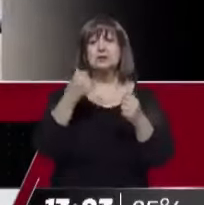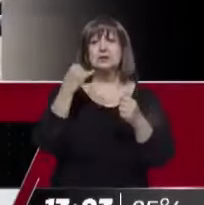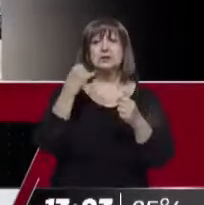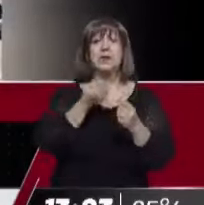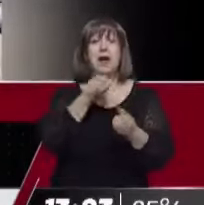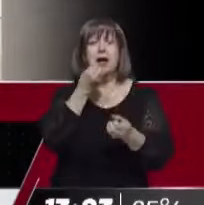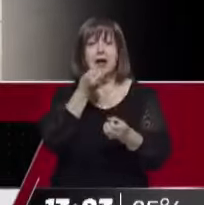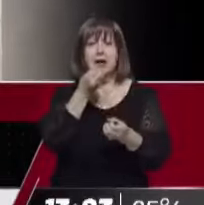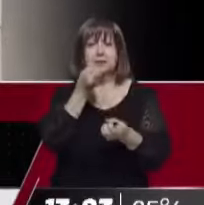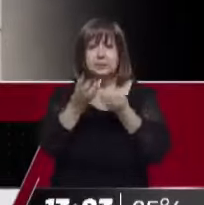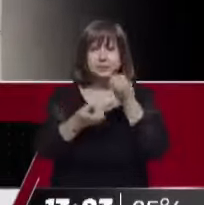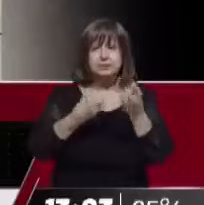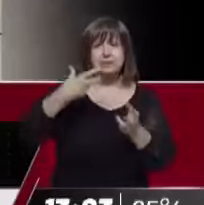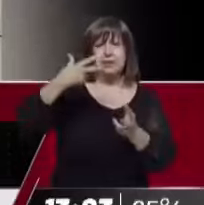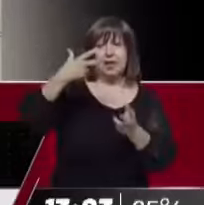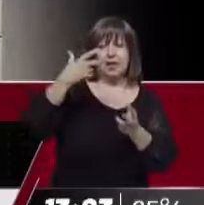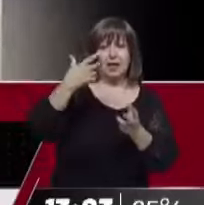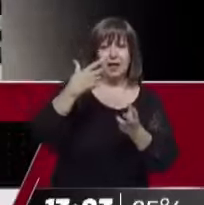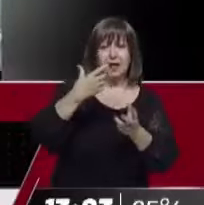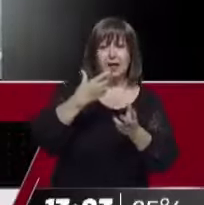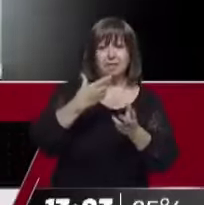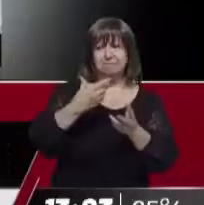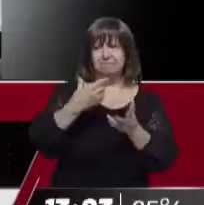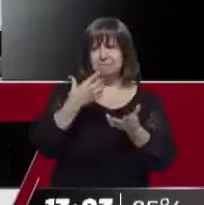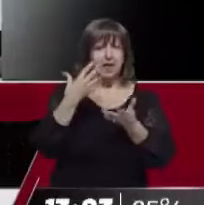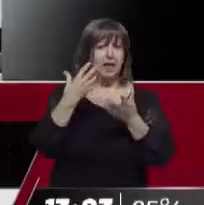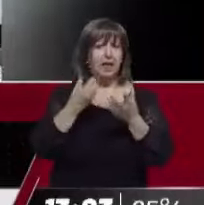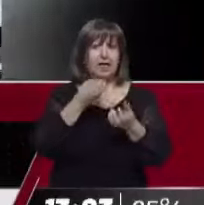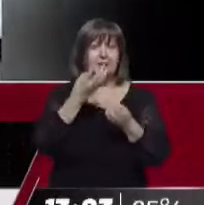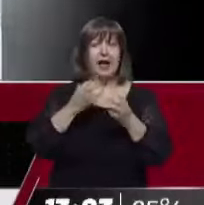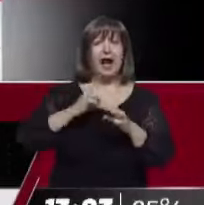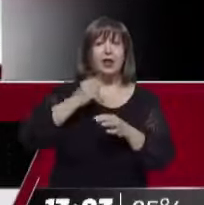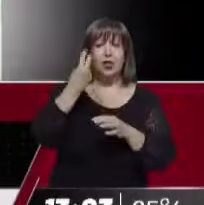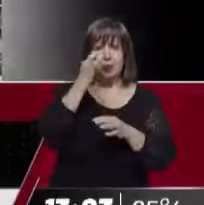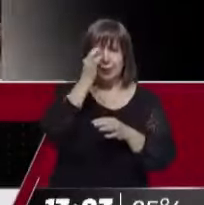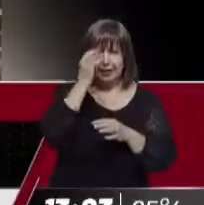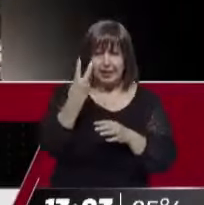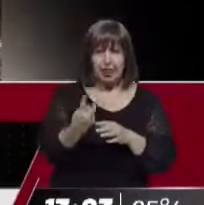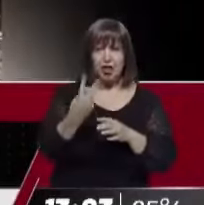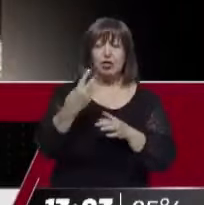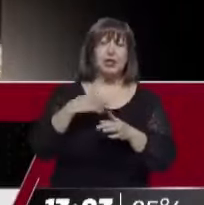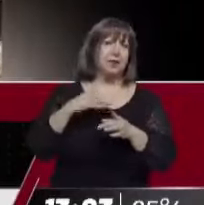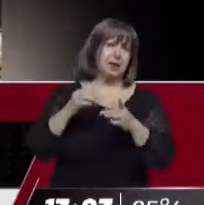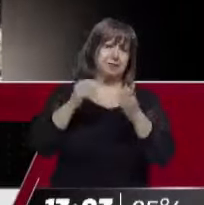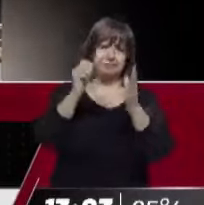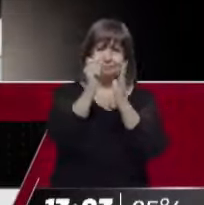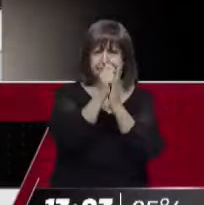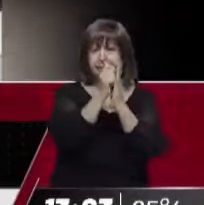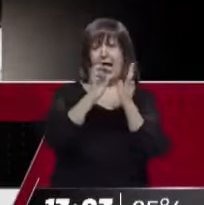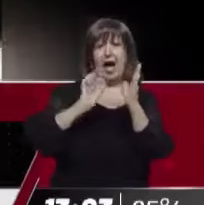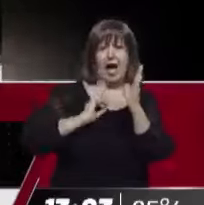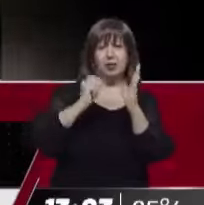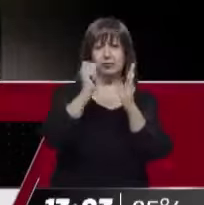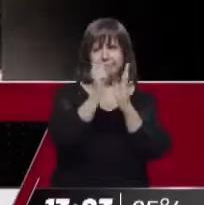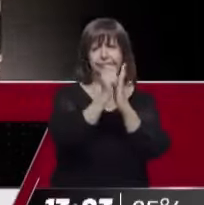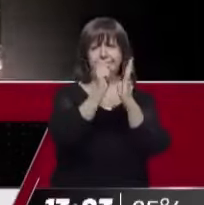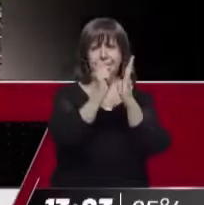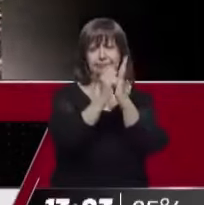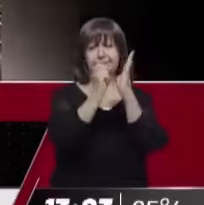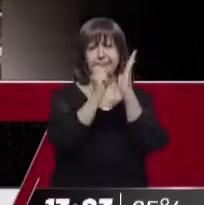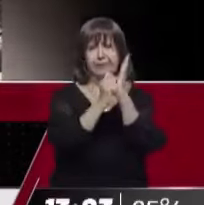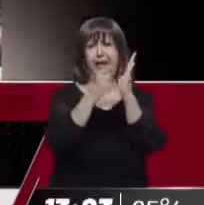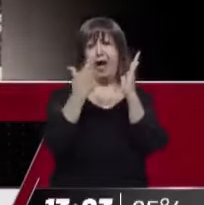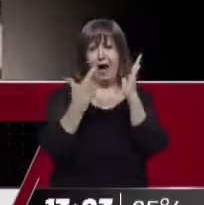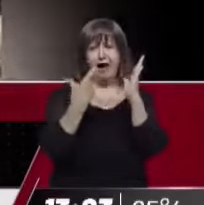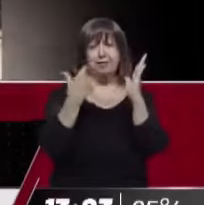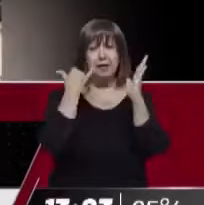o exención de prisión anterior del año 2022, tiene otro antecedente de tenencia ilegal